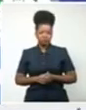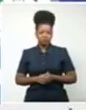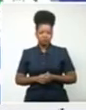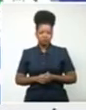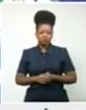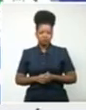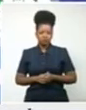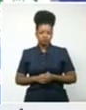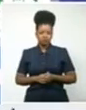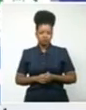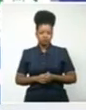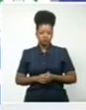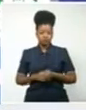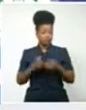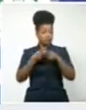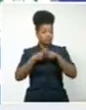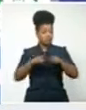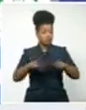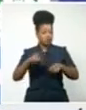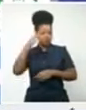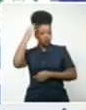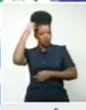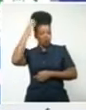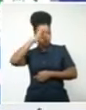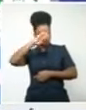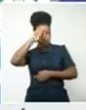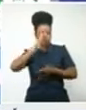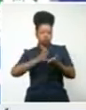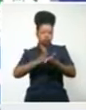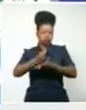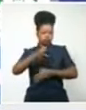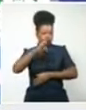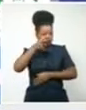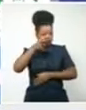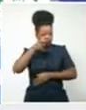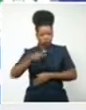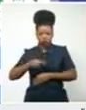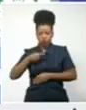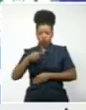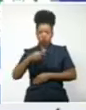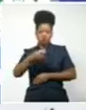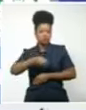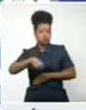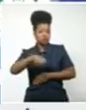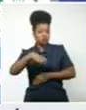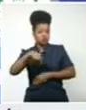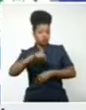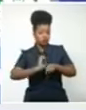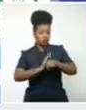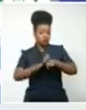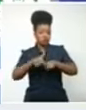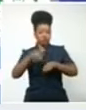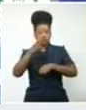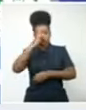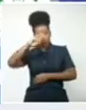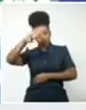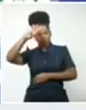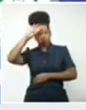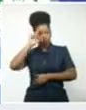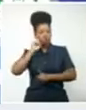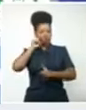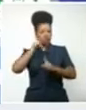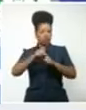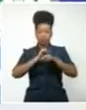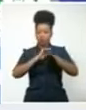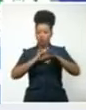Antillas. Sin embargo, el gobierno cubano prosigue el chequeo diario a la situación epidemiológica del país bajo una premisa clara: no descuidar